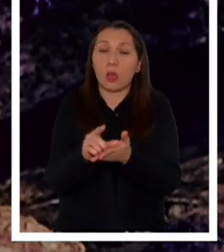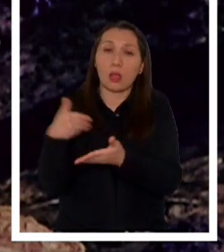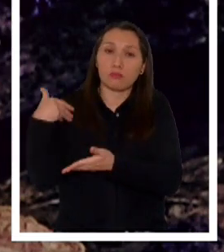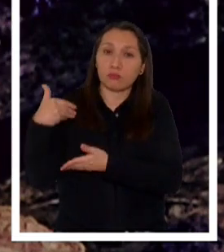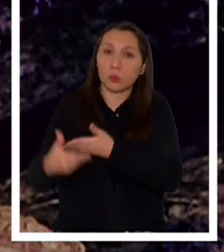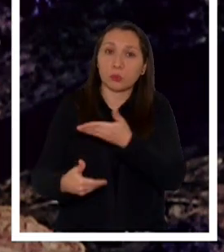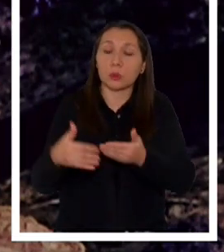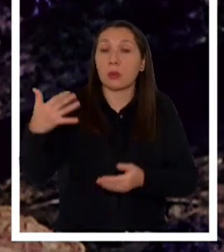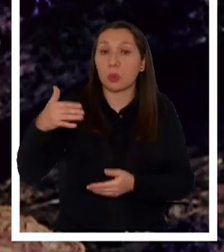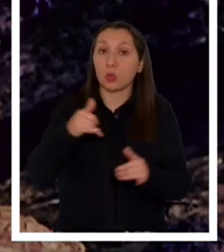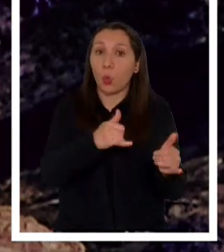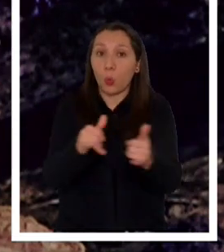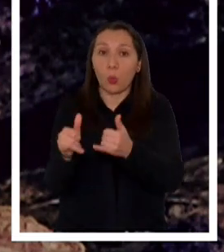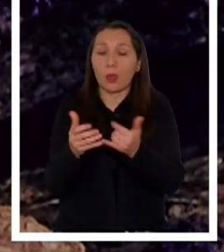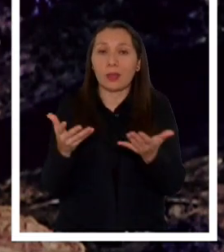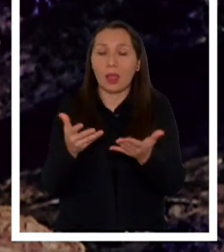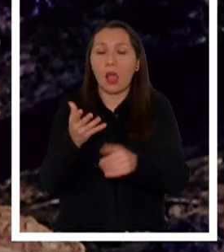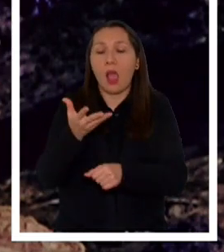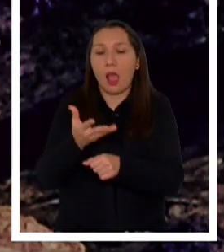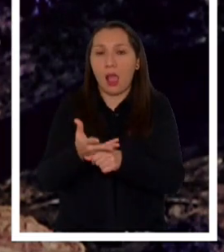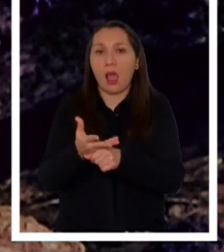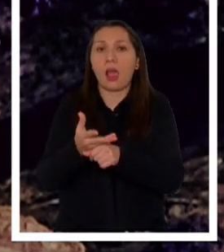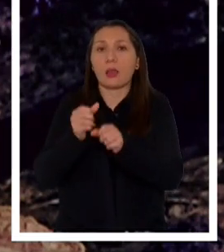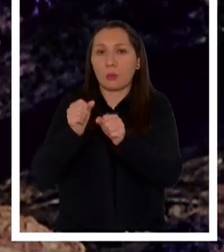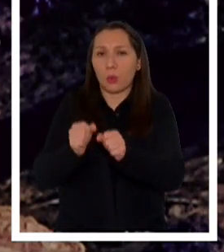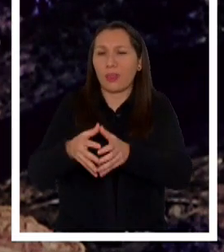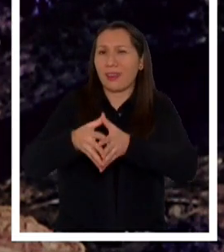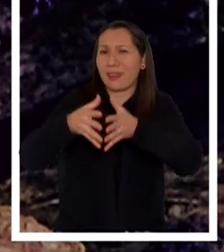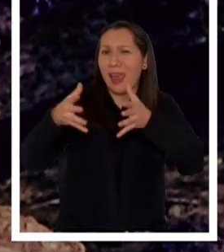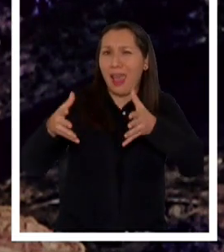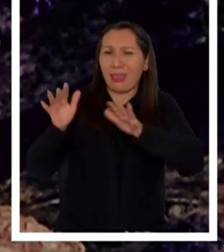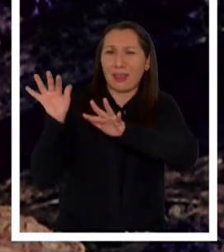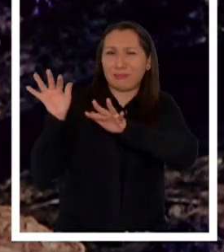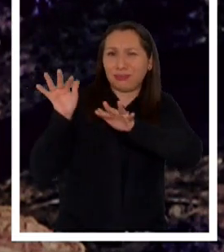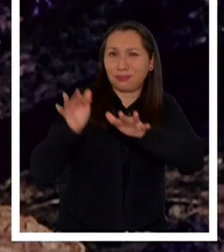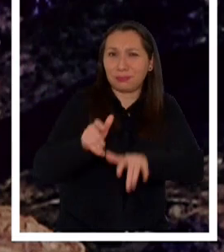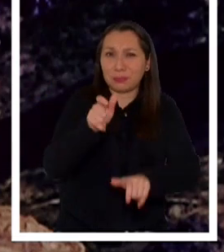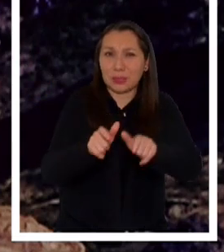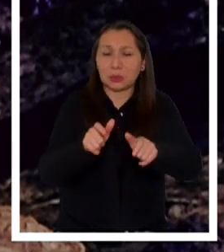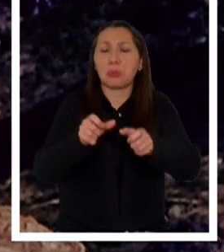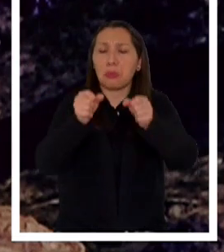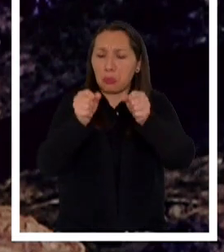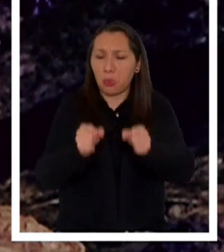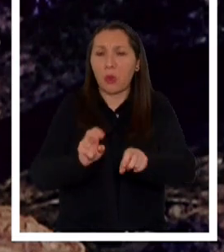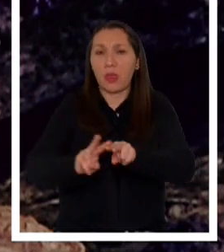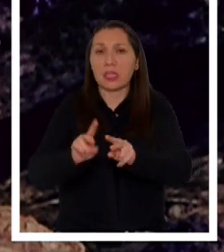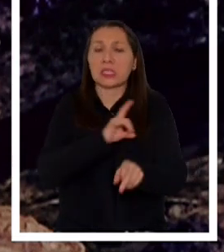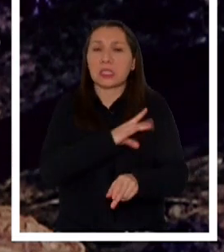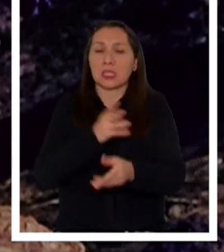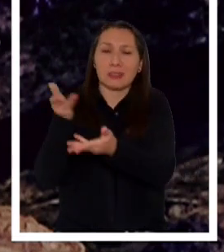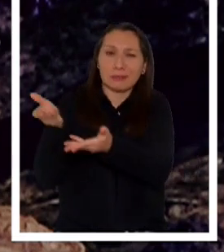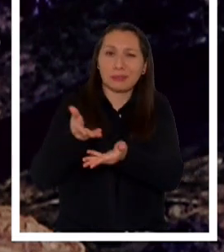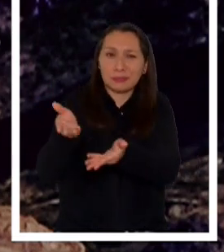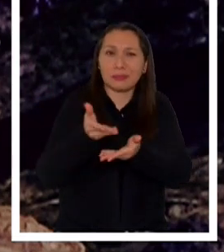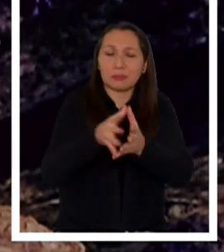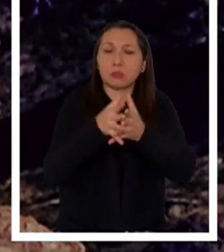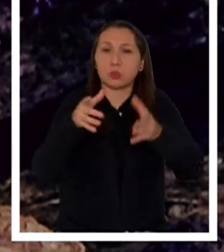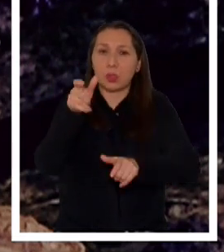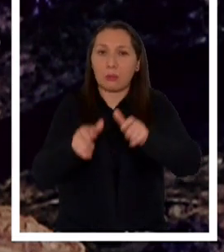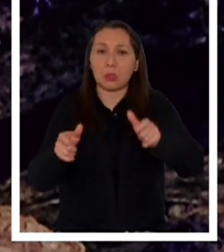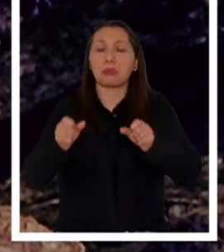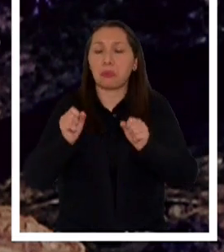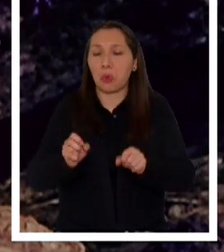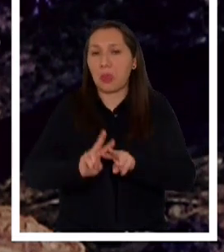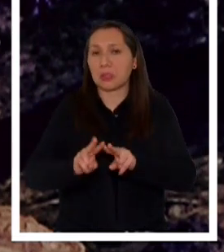legado importante de estos juegos es que tenemos la capacidad de hacer grandes eventos y que tenemos la capacidad en Chile de recibir a muchas personas